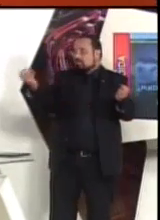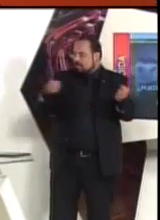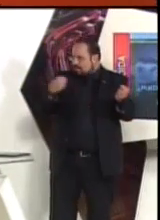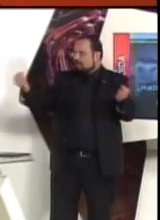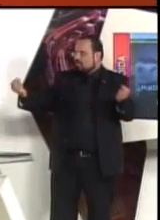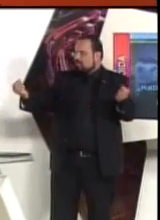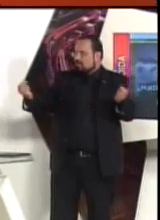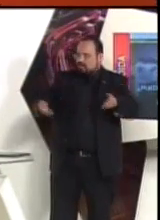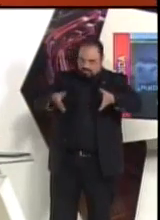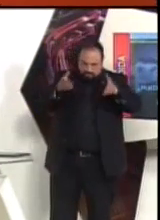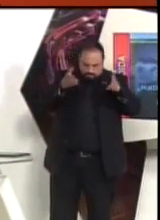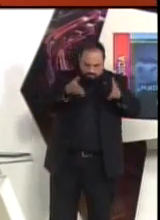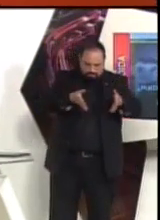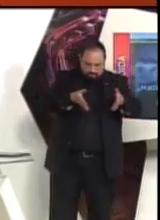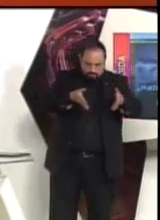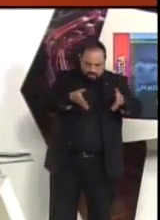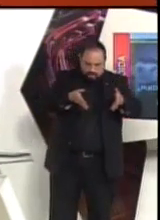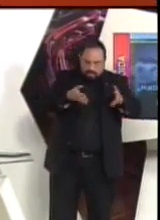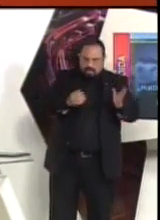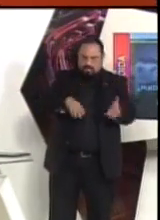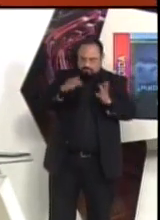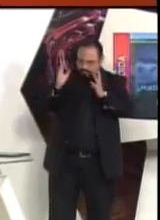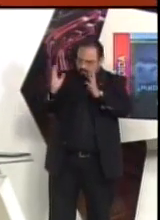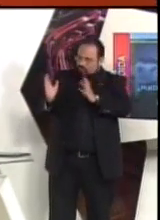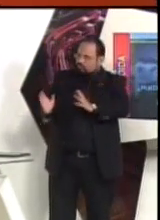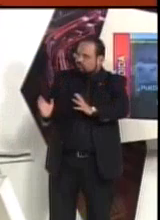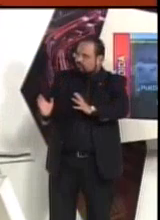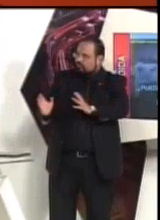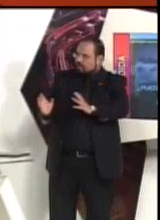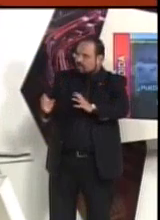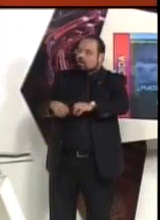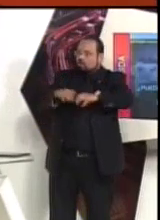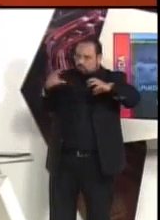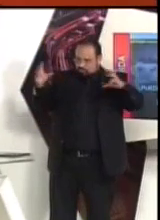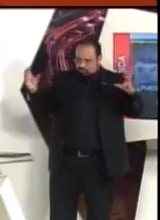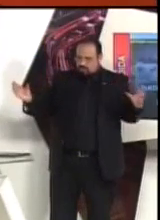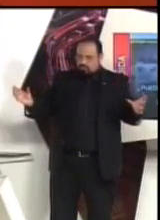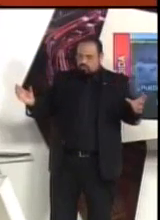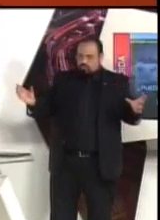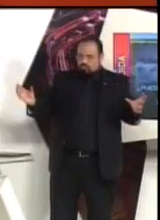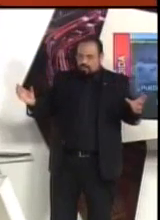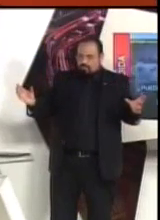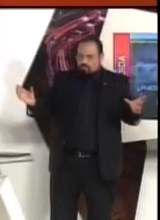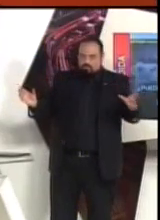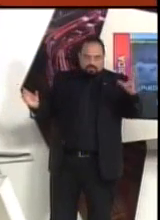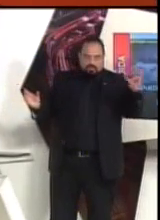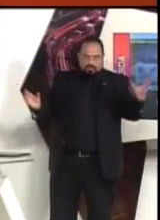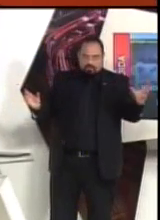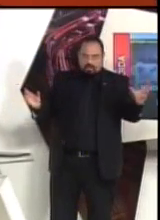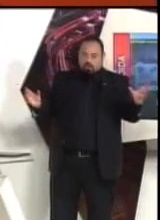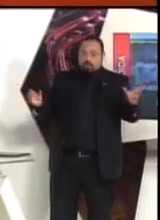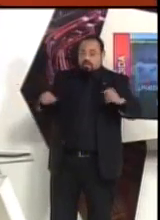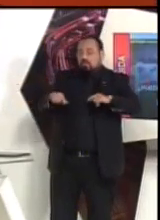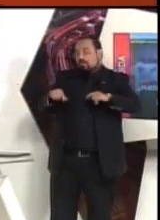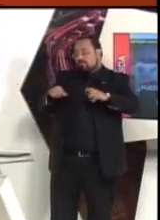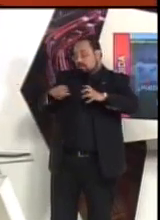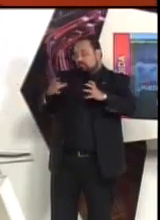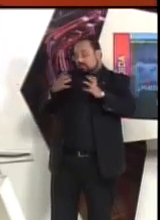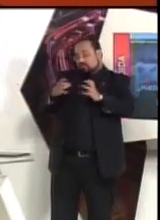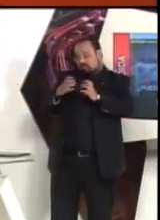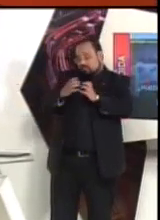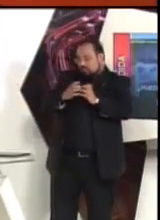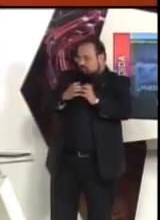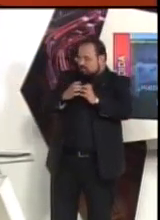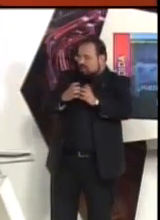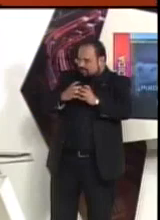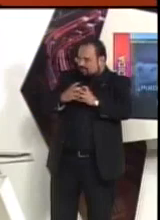responsabilidad es la nuestra la responsabilidad personal la responsabilidad con nuestra familia con nuestro círculo de amigos en el trabajo y al final de